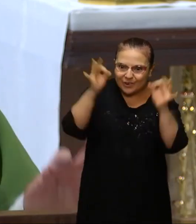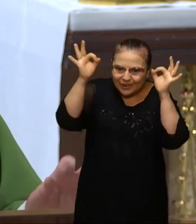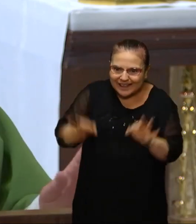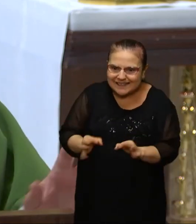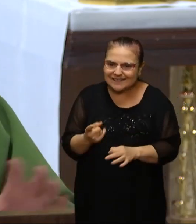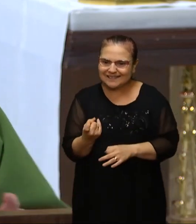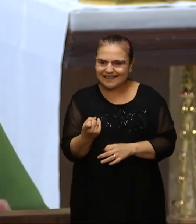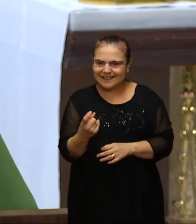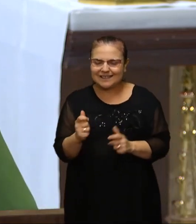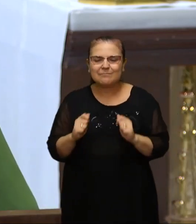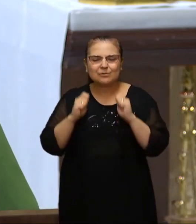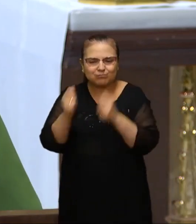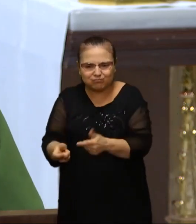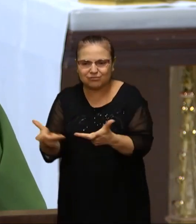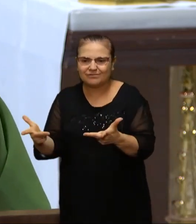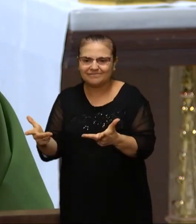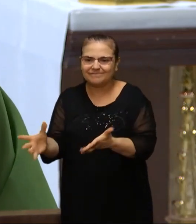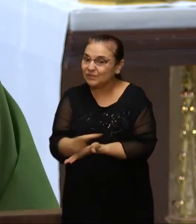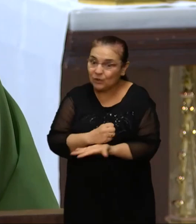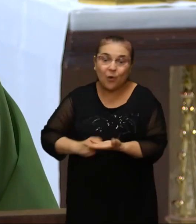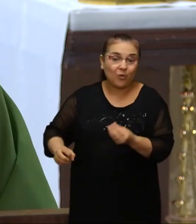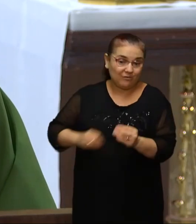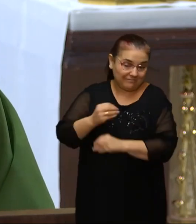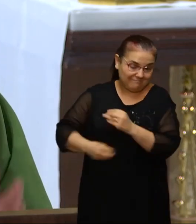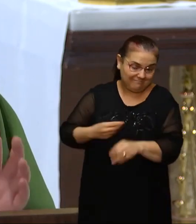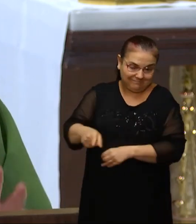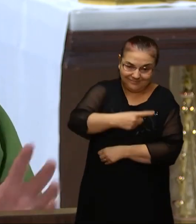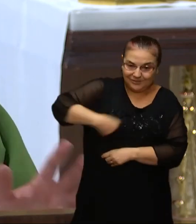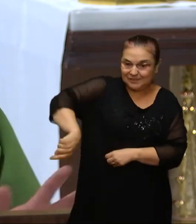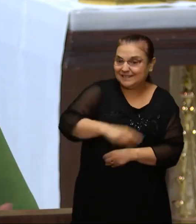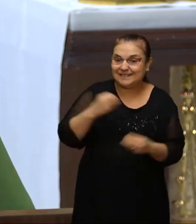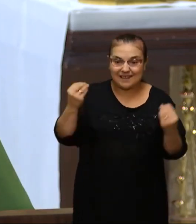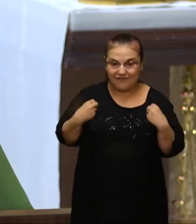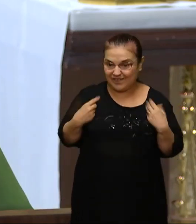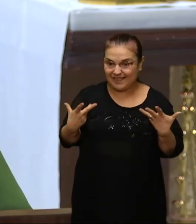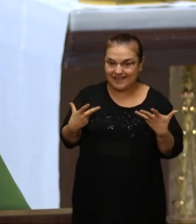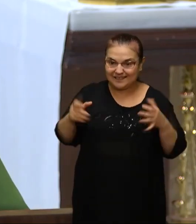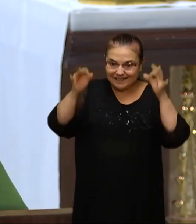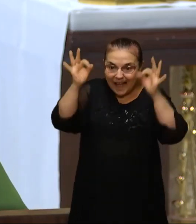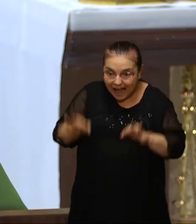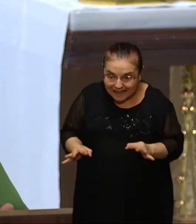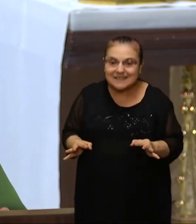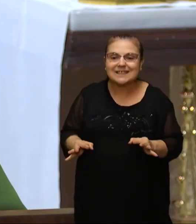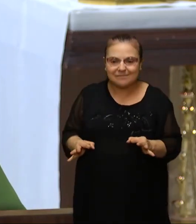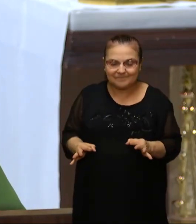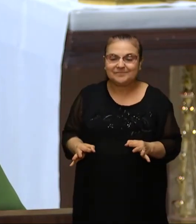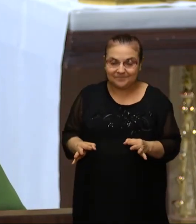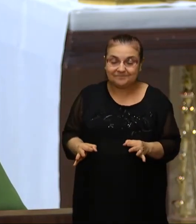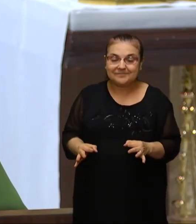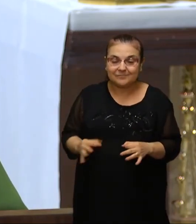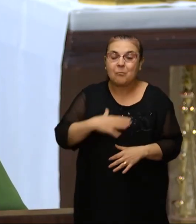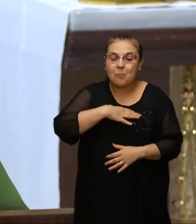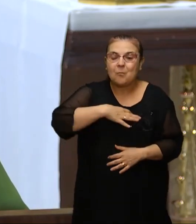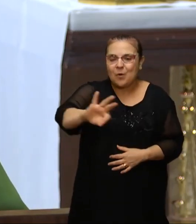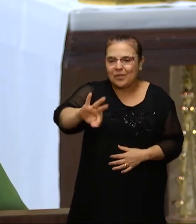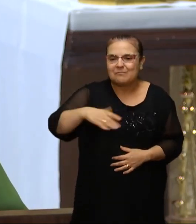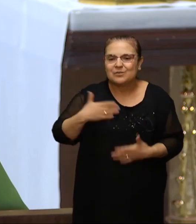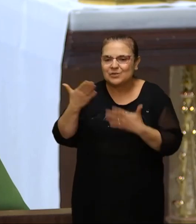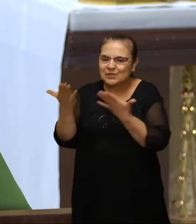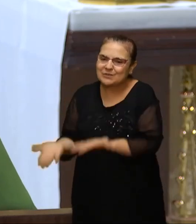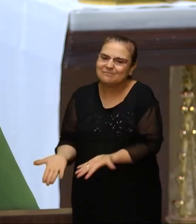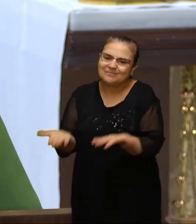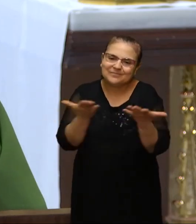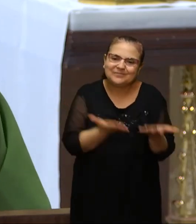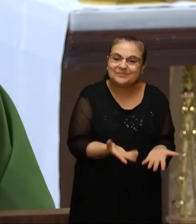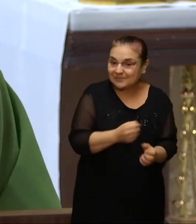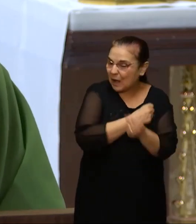poner en todo lo que hacemos en nuestra vida y así ciertamente nos podemos sobrellevar con ese amor